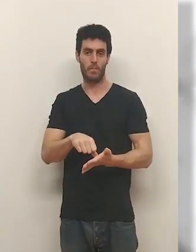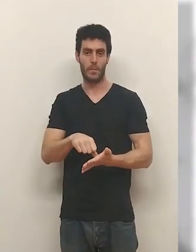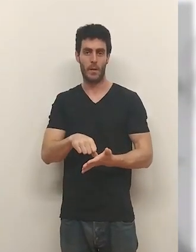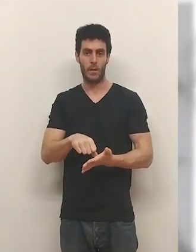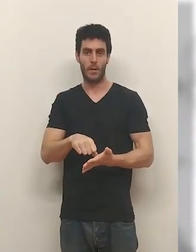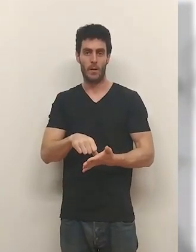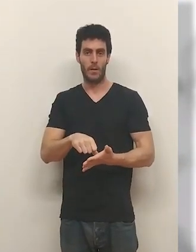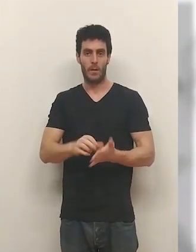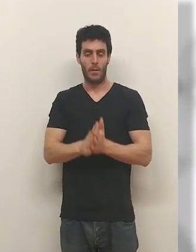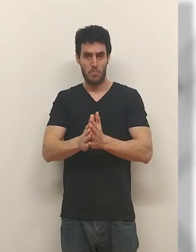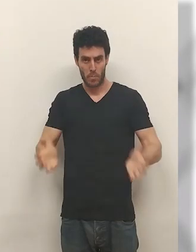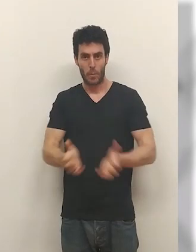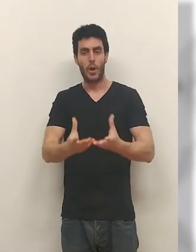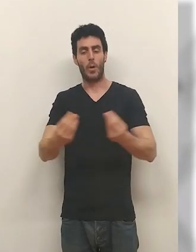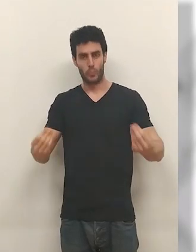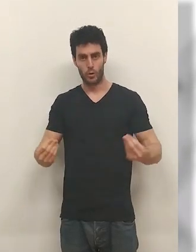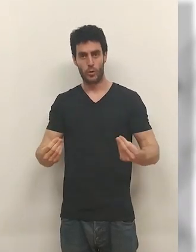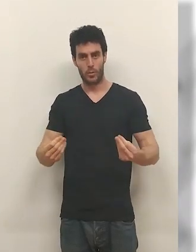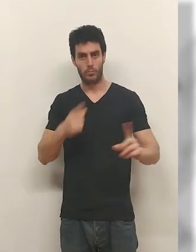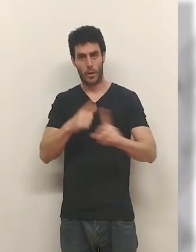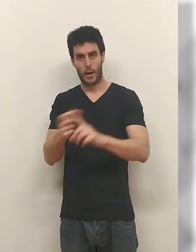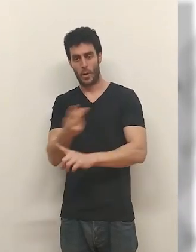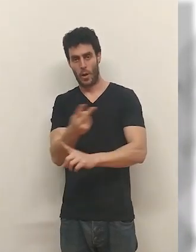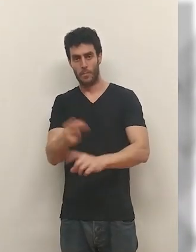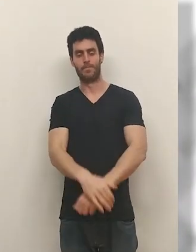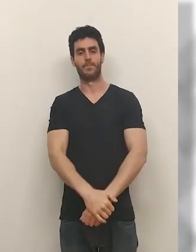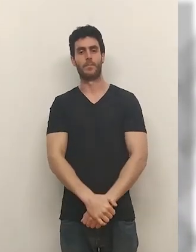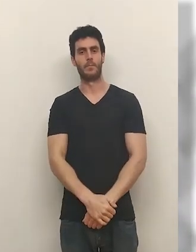y vamos a hacer mogollón de promoción por ese par de retos.